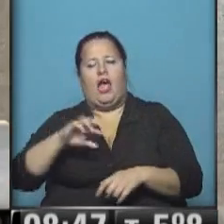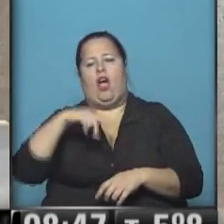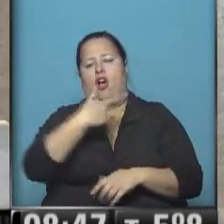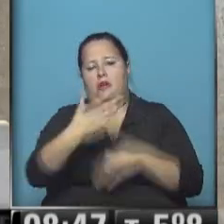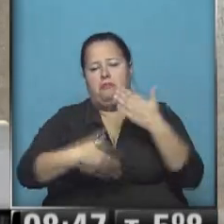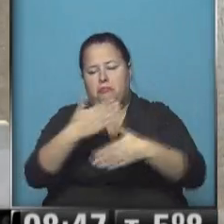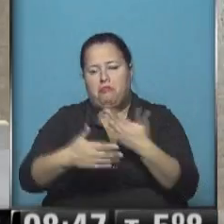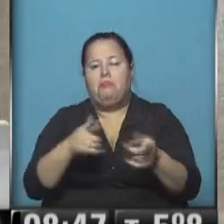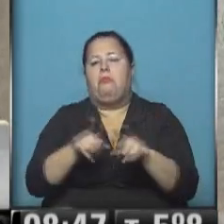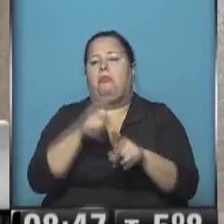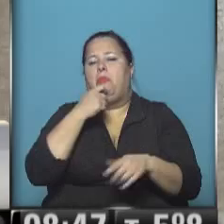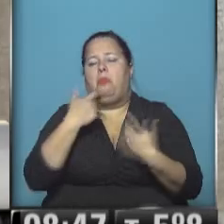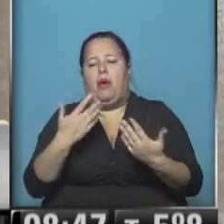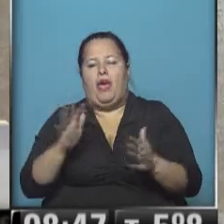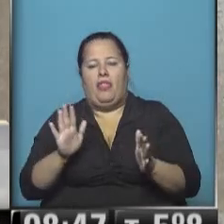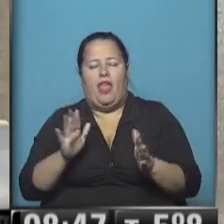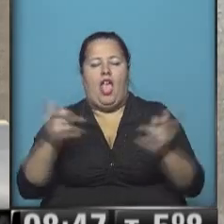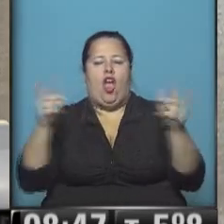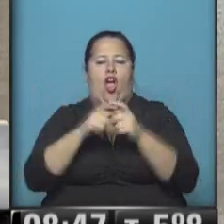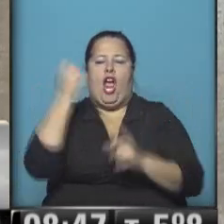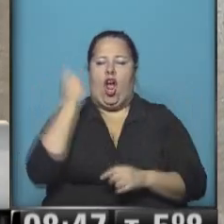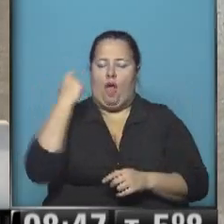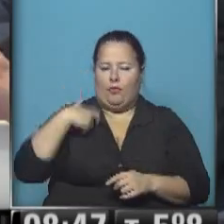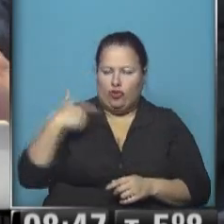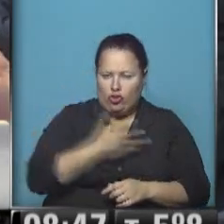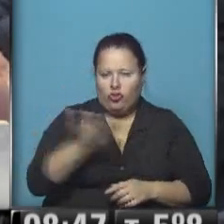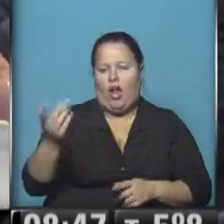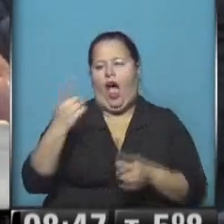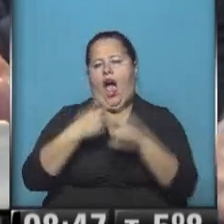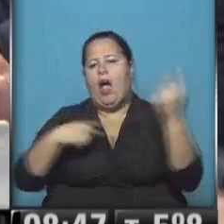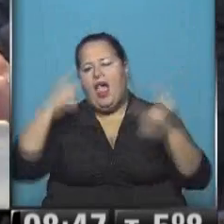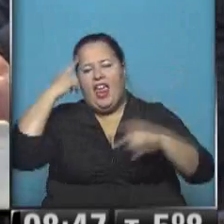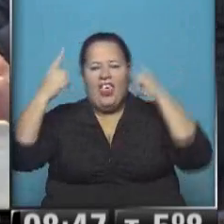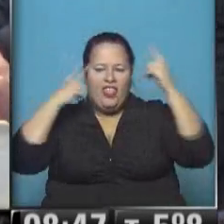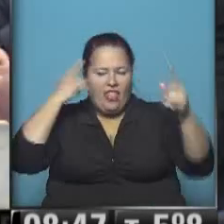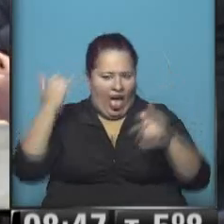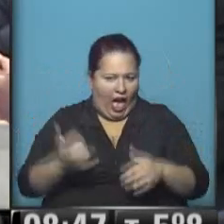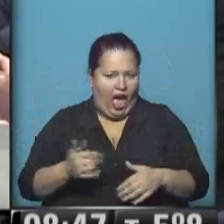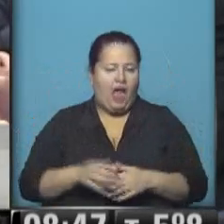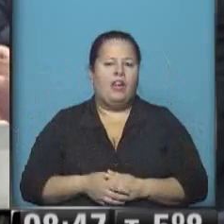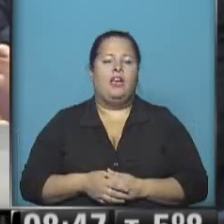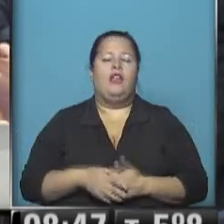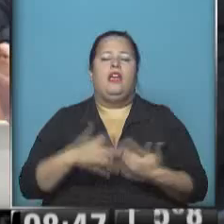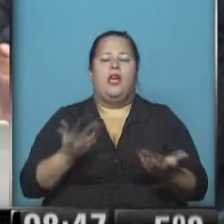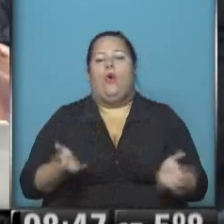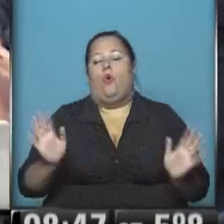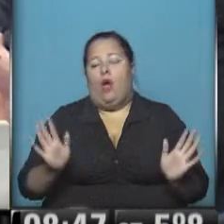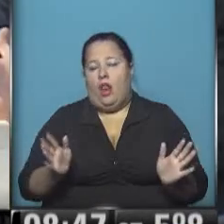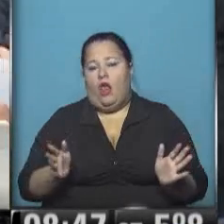más avanzado, como podría ser el Consejo Económico Social, bueno, algunas ideas que están dando vuelta. Y pero